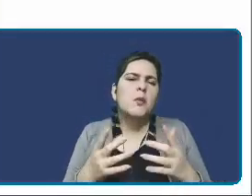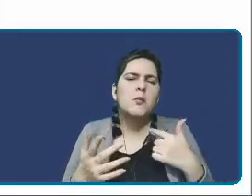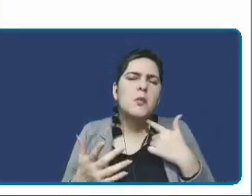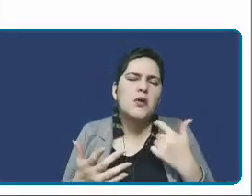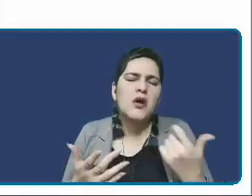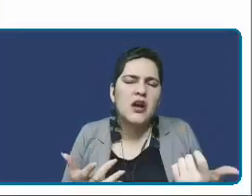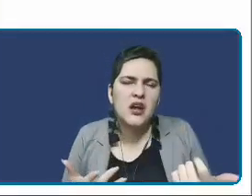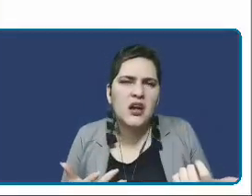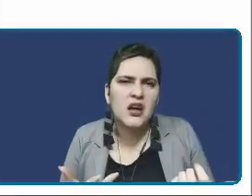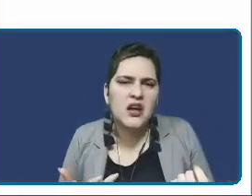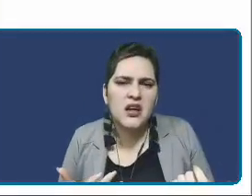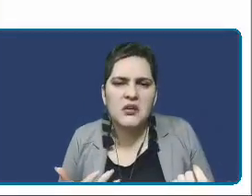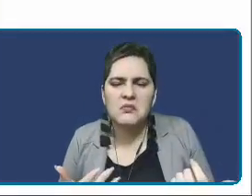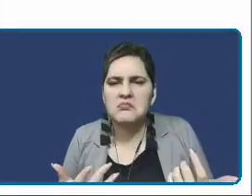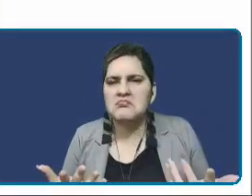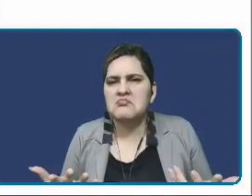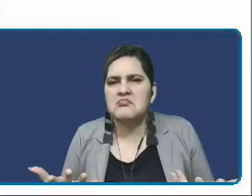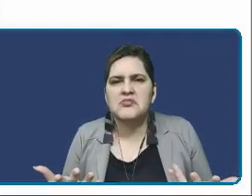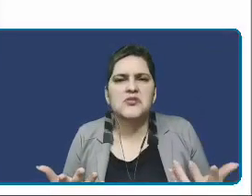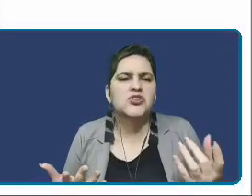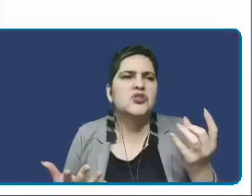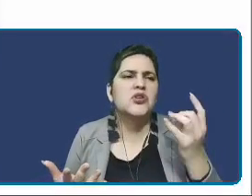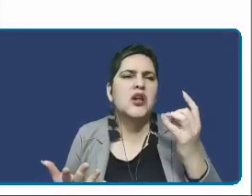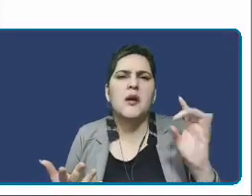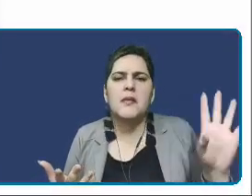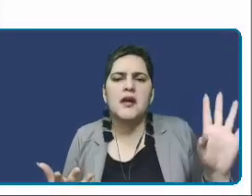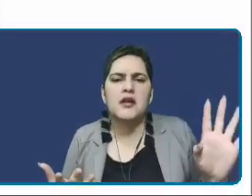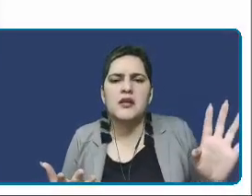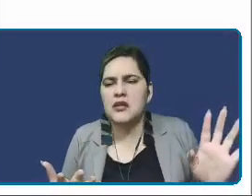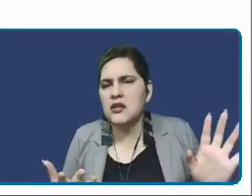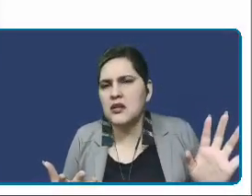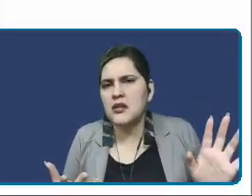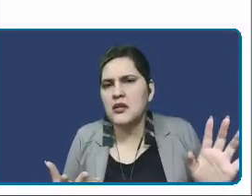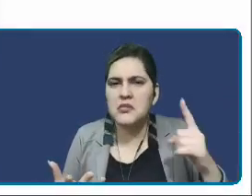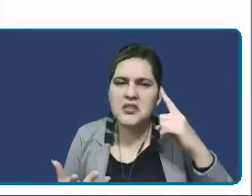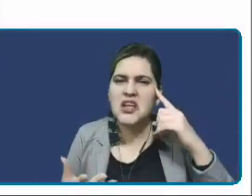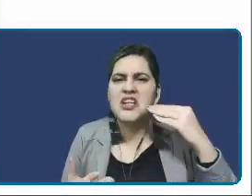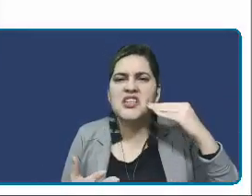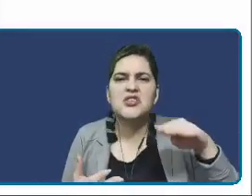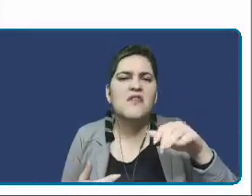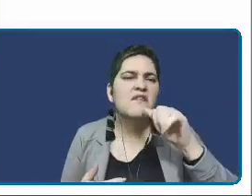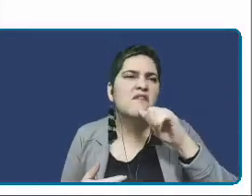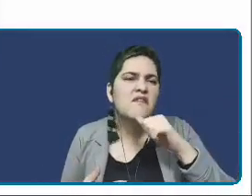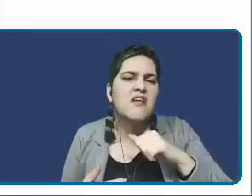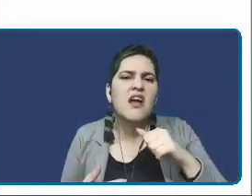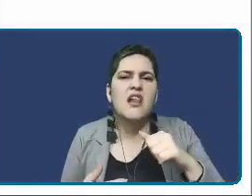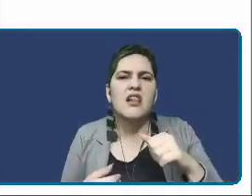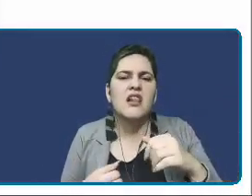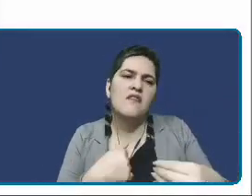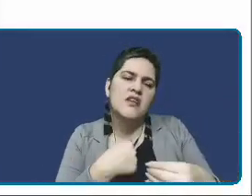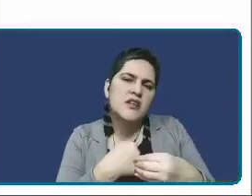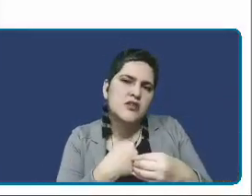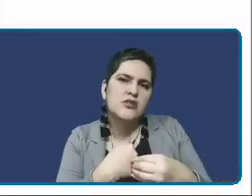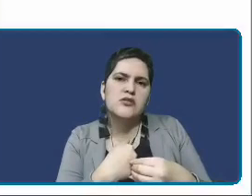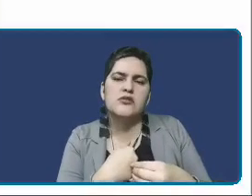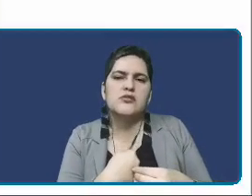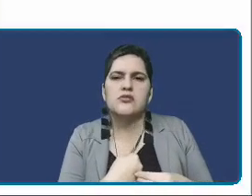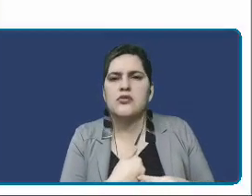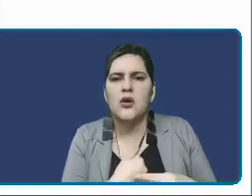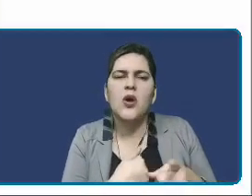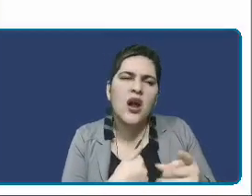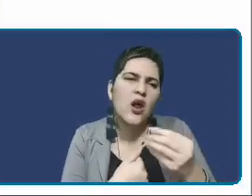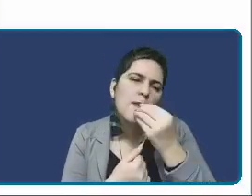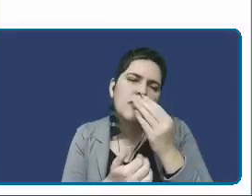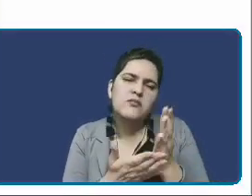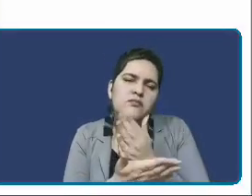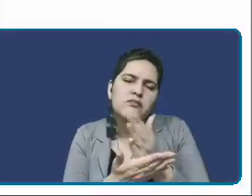es porque mi niño no me sabe decir bien el síntoma o porque es muy selectivo para comer, sino que